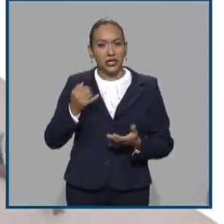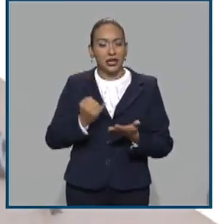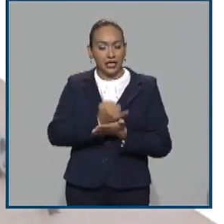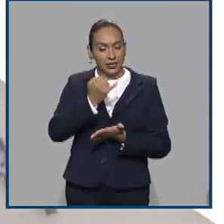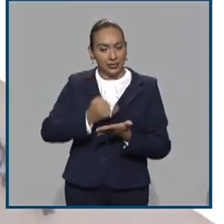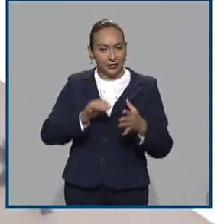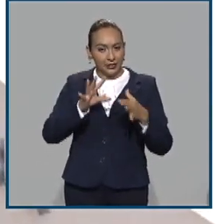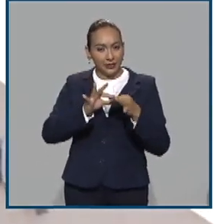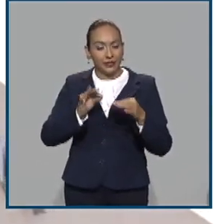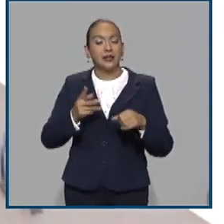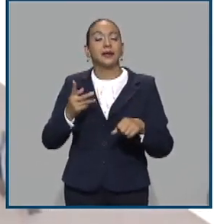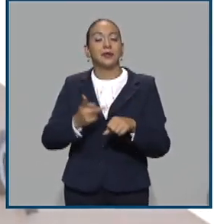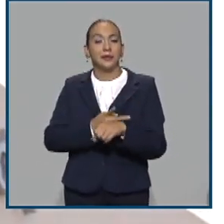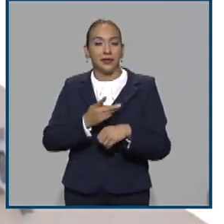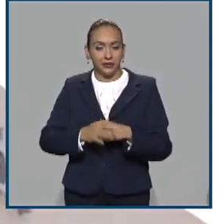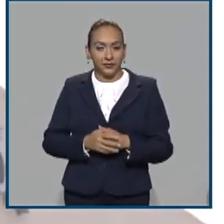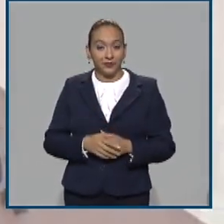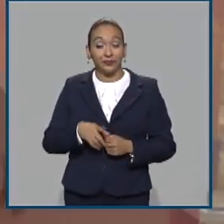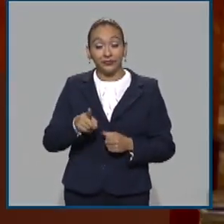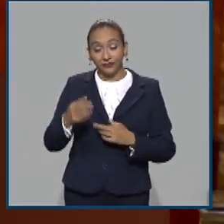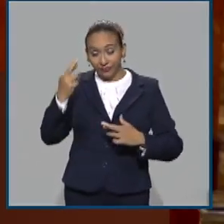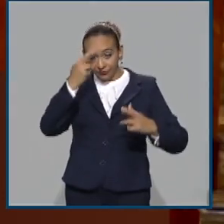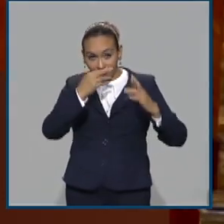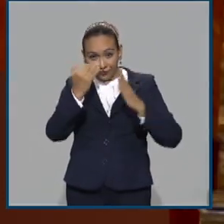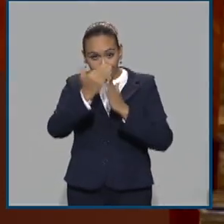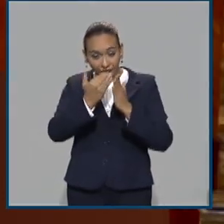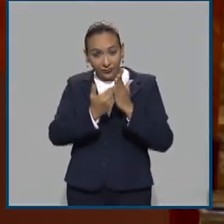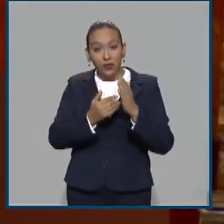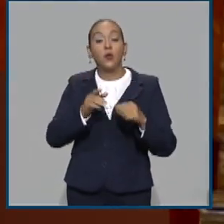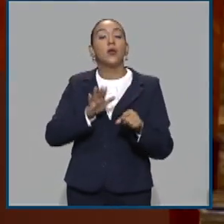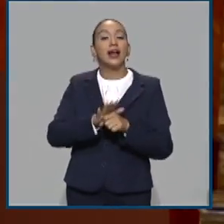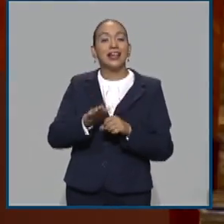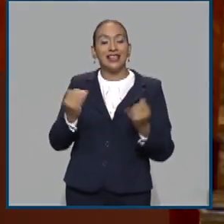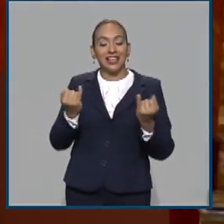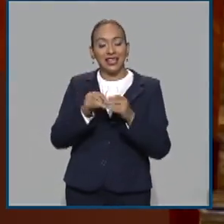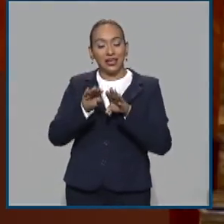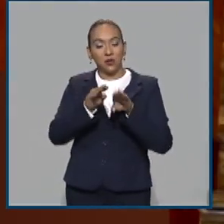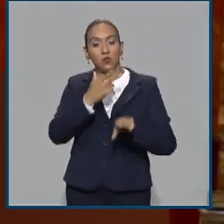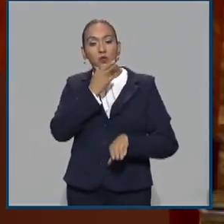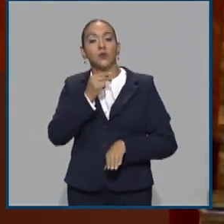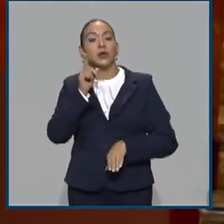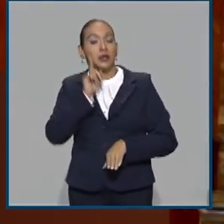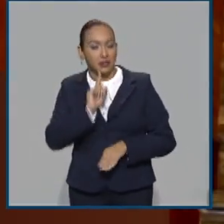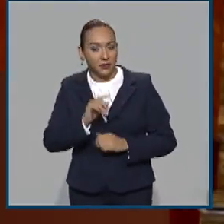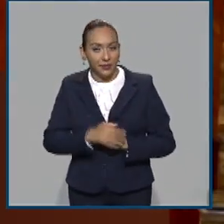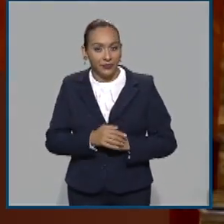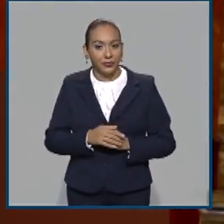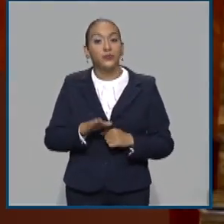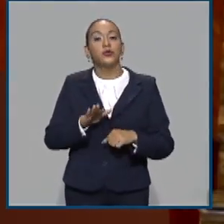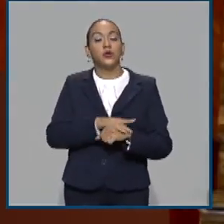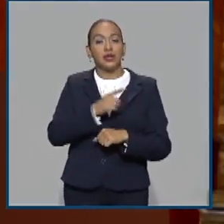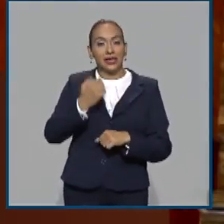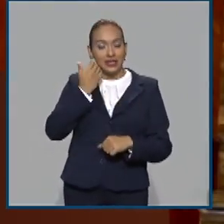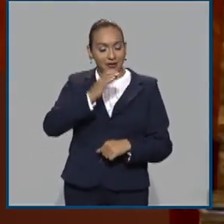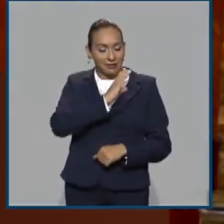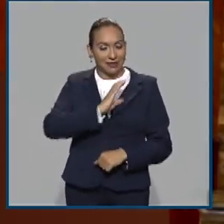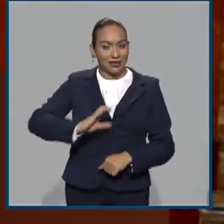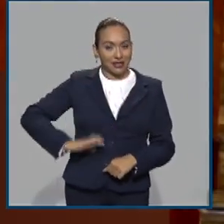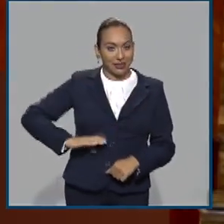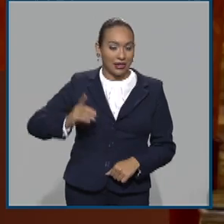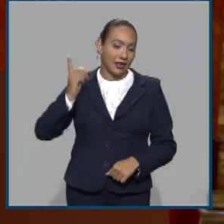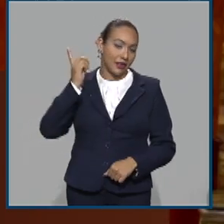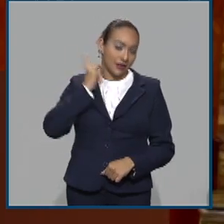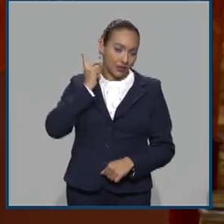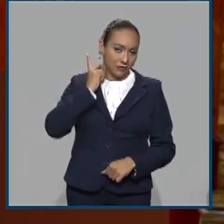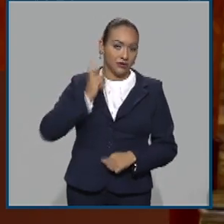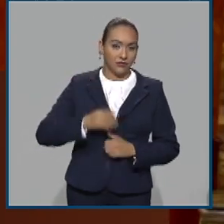Local por el cual verificó el principio constitucional de paridad de género y acciones afirmativas en la postulación de candidaturas a